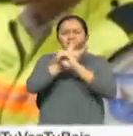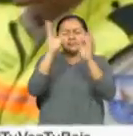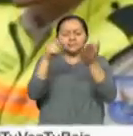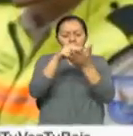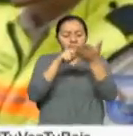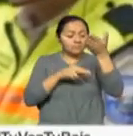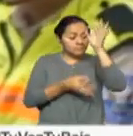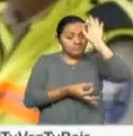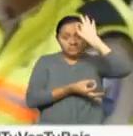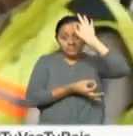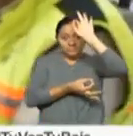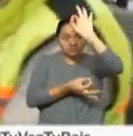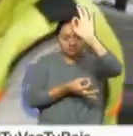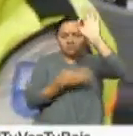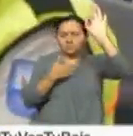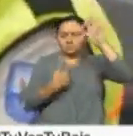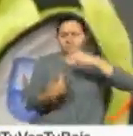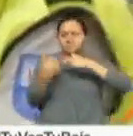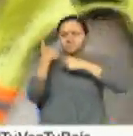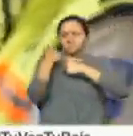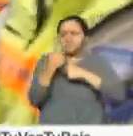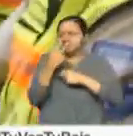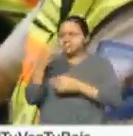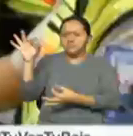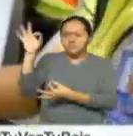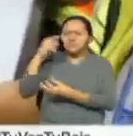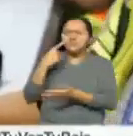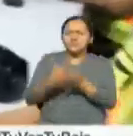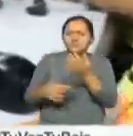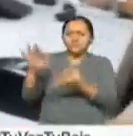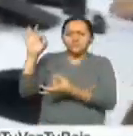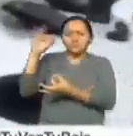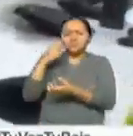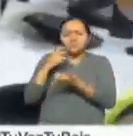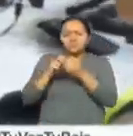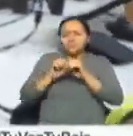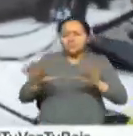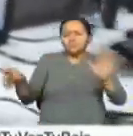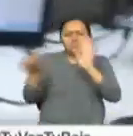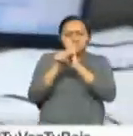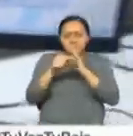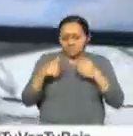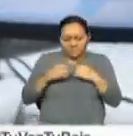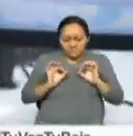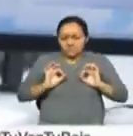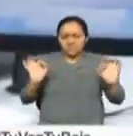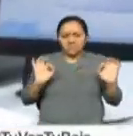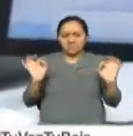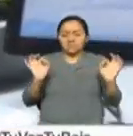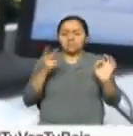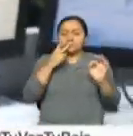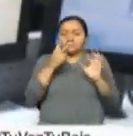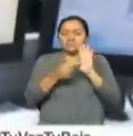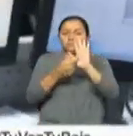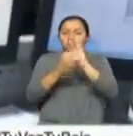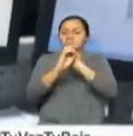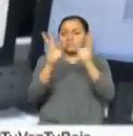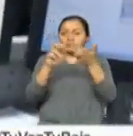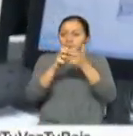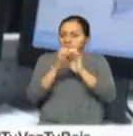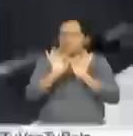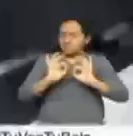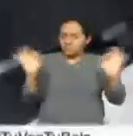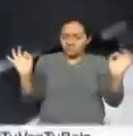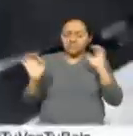la responsabilidad ulterior, iniciará las acciones legales pertinentes en contra de los responsables de dicha publicación.